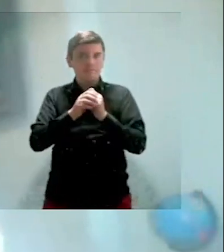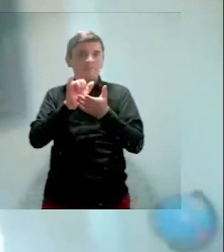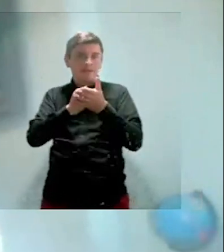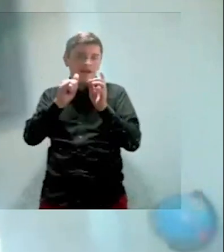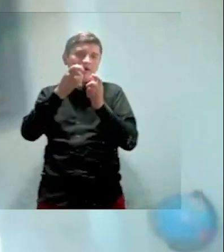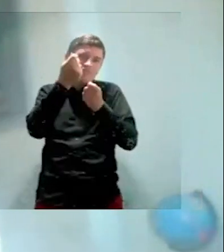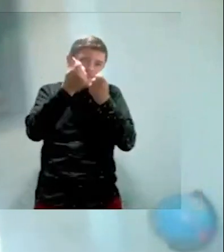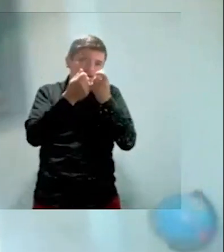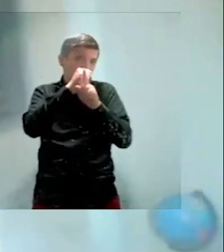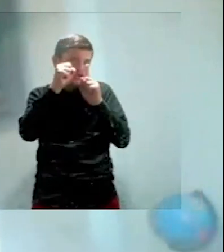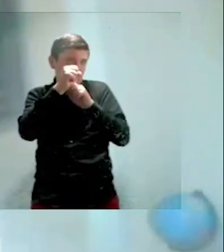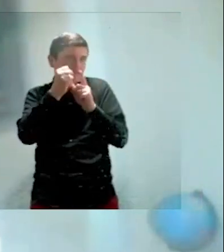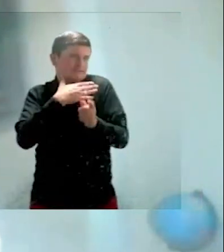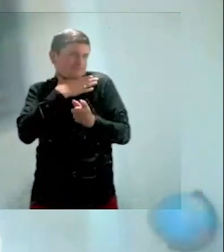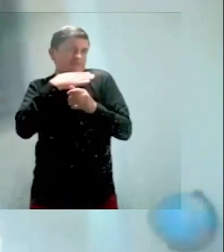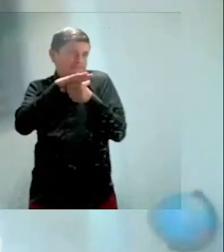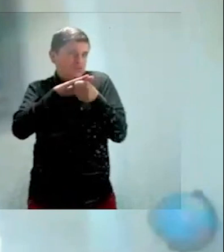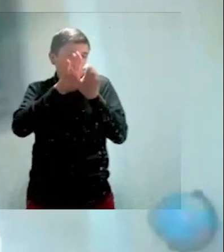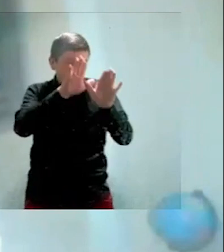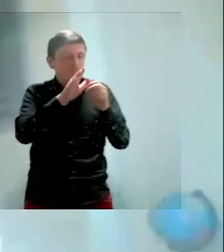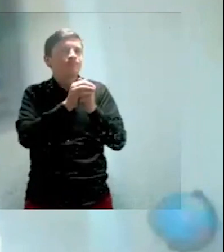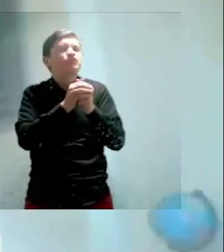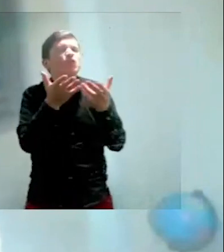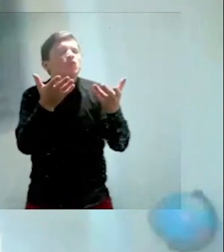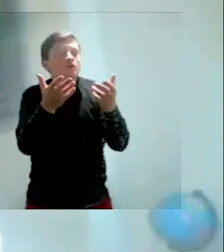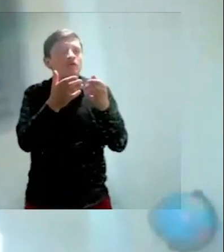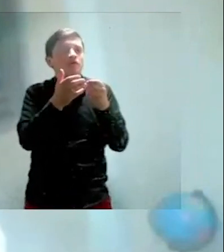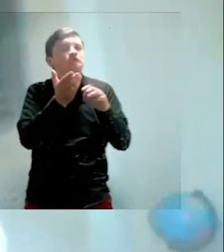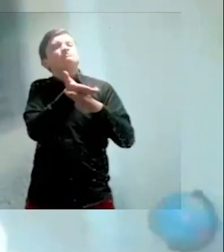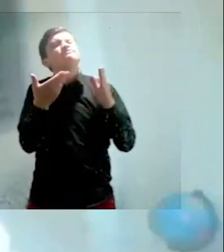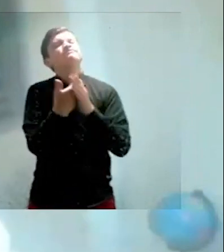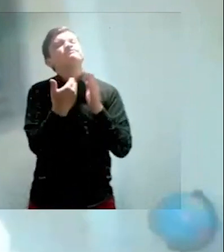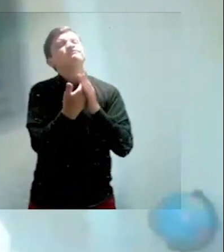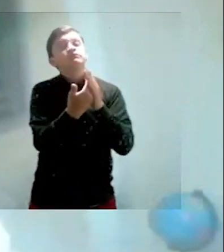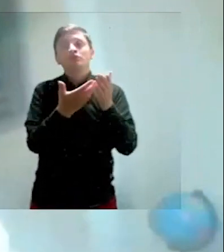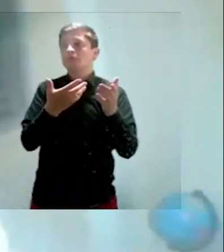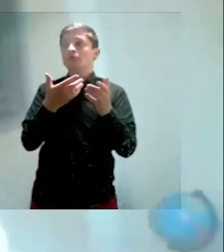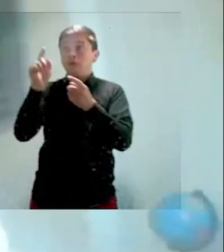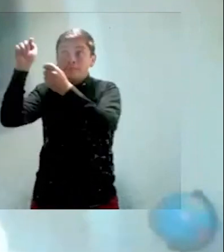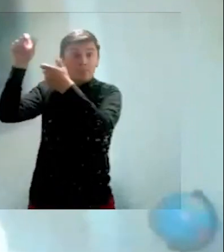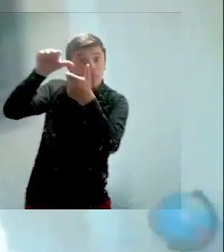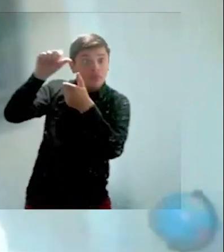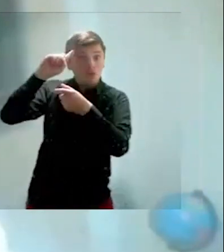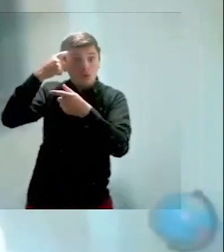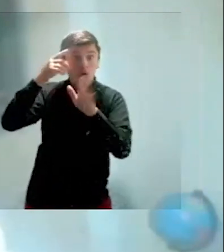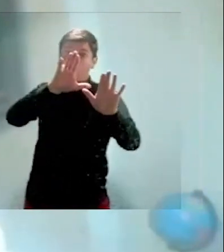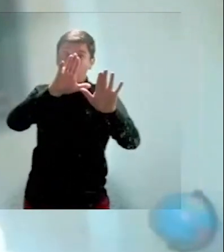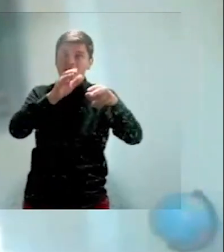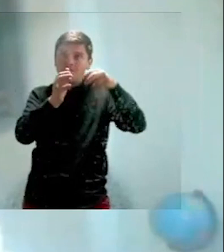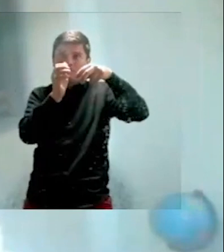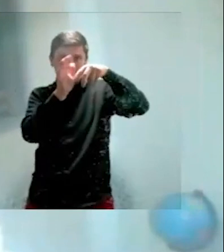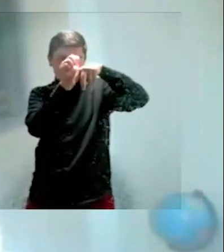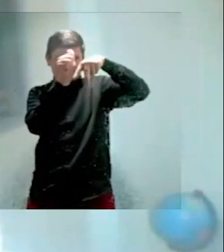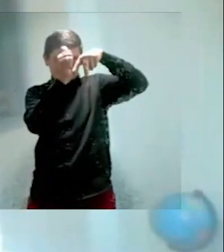debilidad manifiesta y particularmente a las personas de la tercera edad. Como les digo, fue un método de interpretación que la